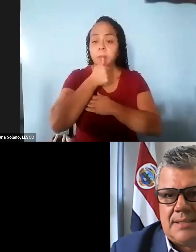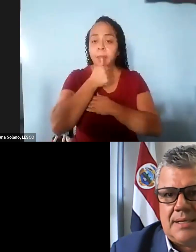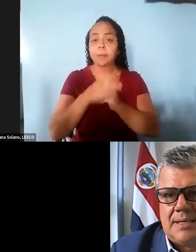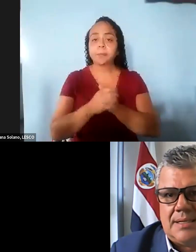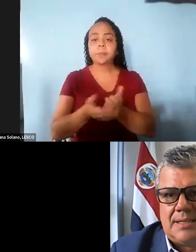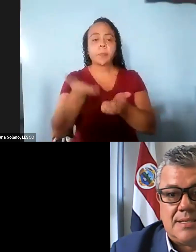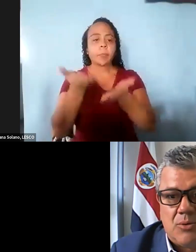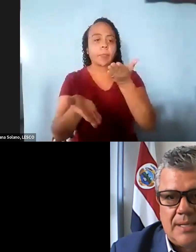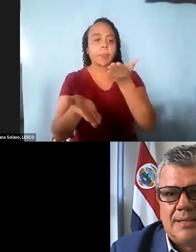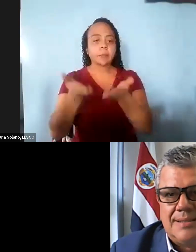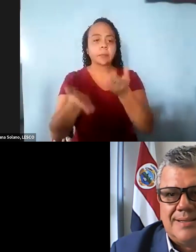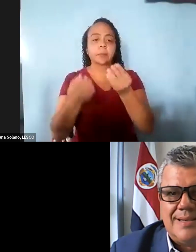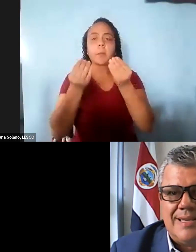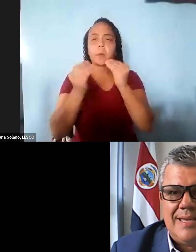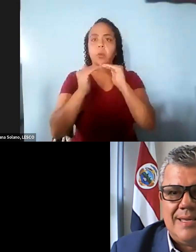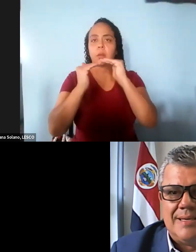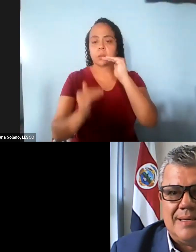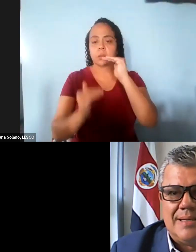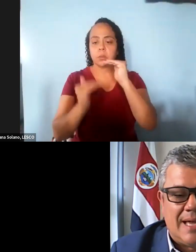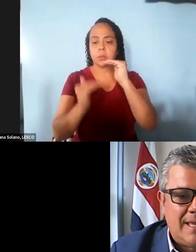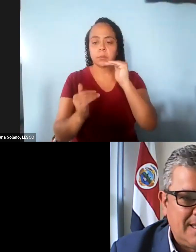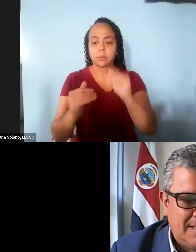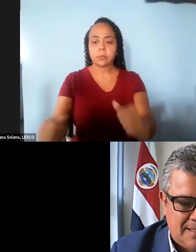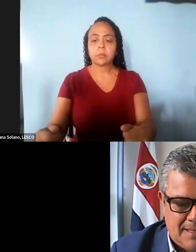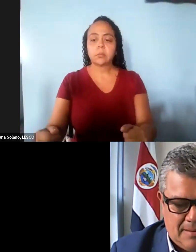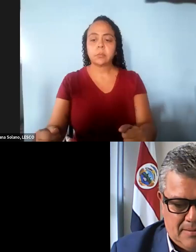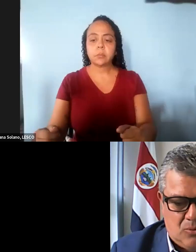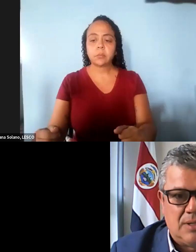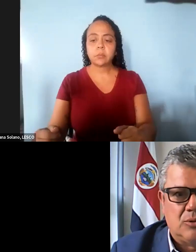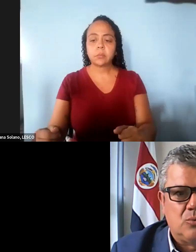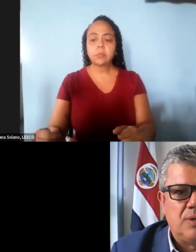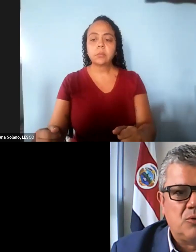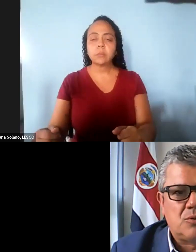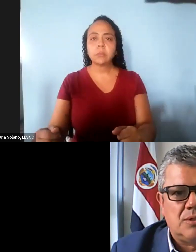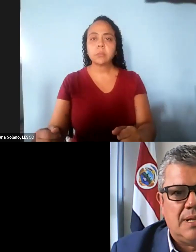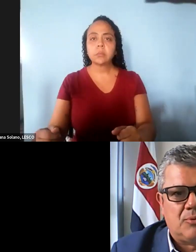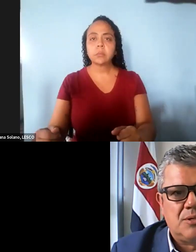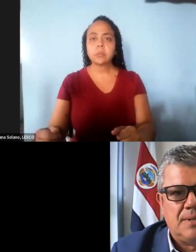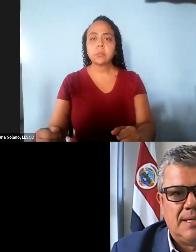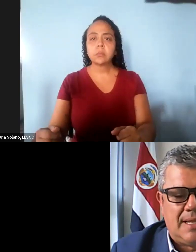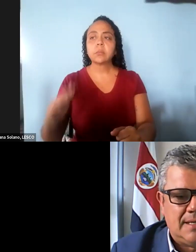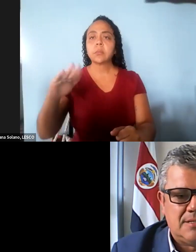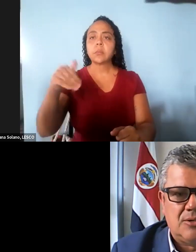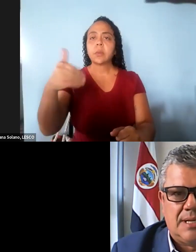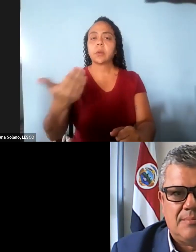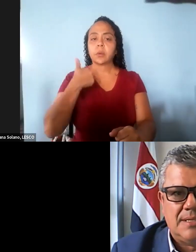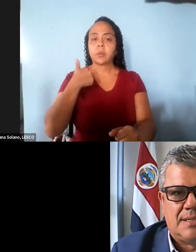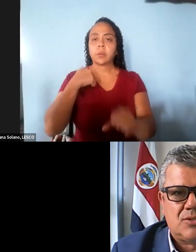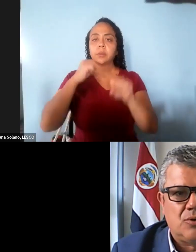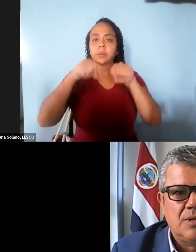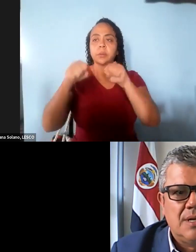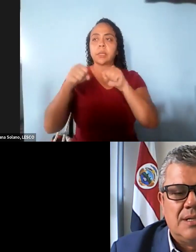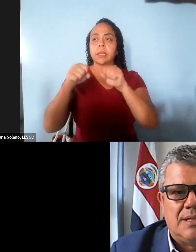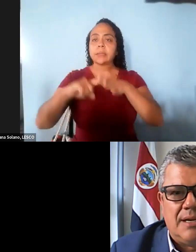bastante desigual y de ahí que cuando tuvimos la posibilidad al inicio de la